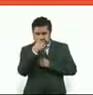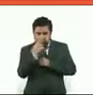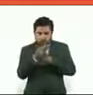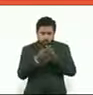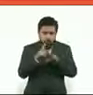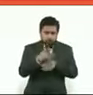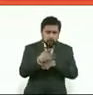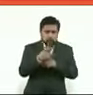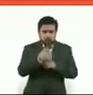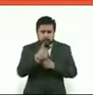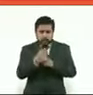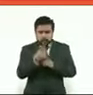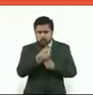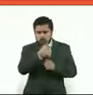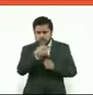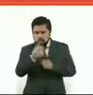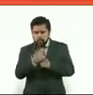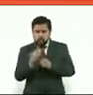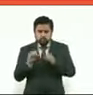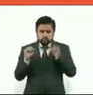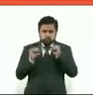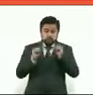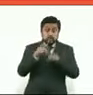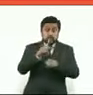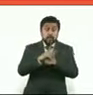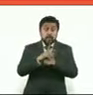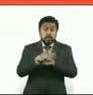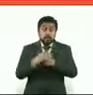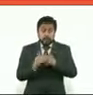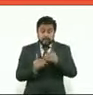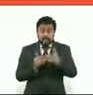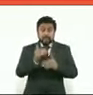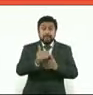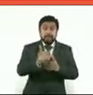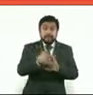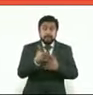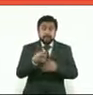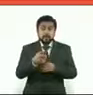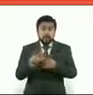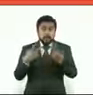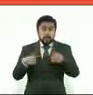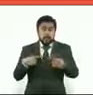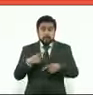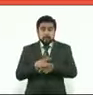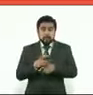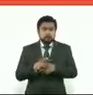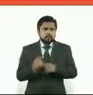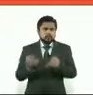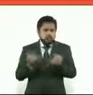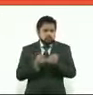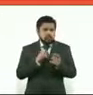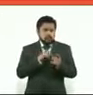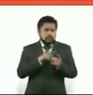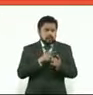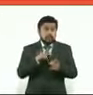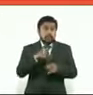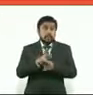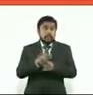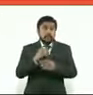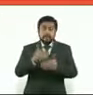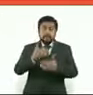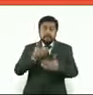Uh-huh. Los de atrás van más relajados. Lo que te digo, la presión de ir al frente, aunque sea el mismo ritmo, el desgaste es menor el